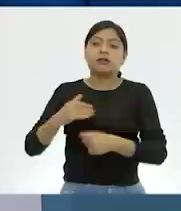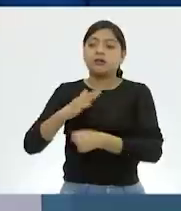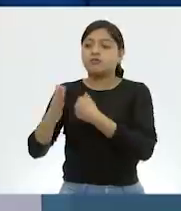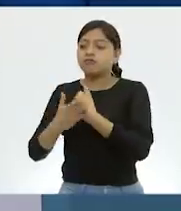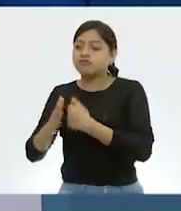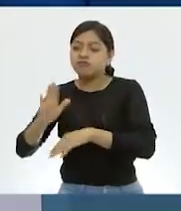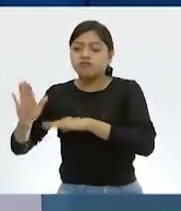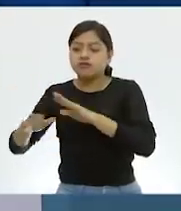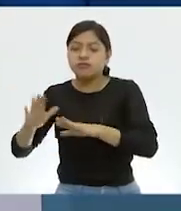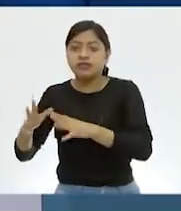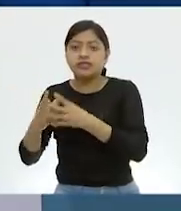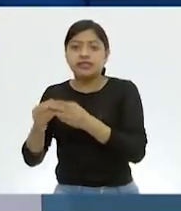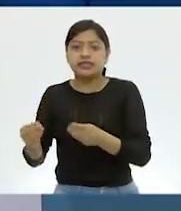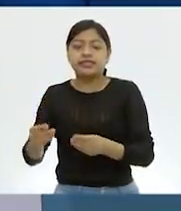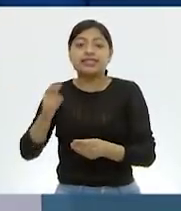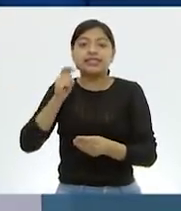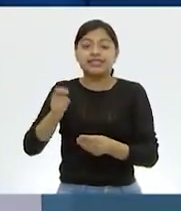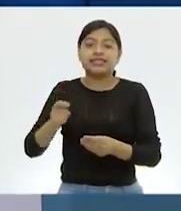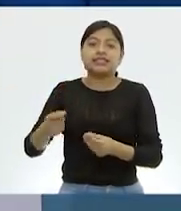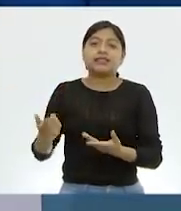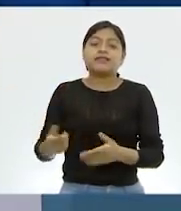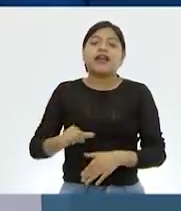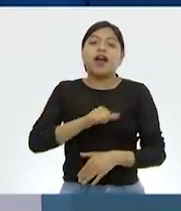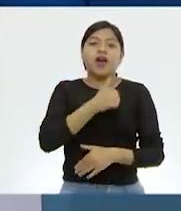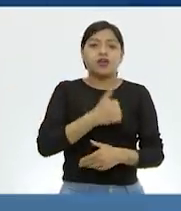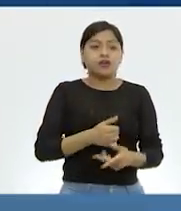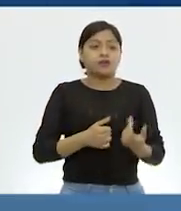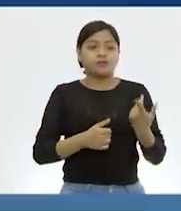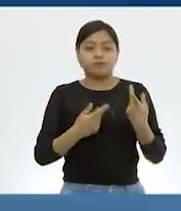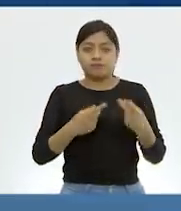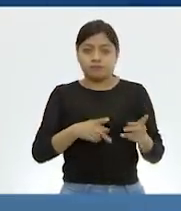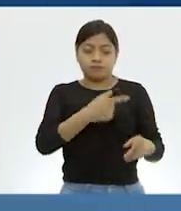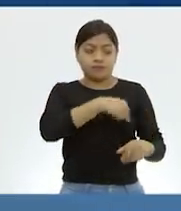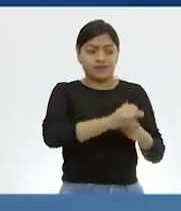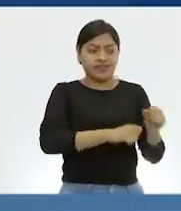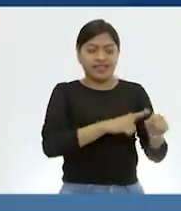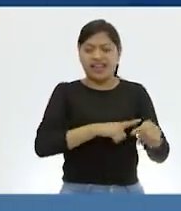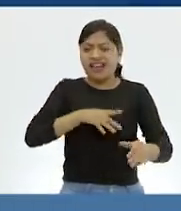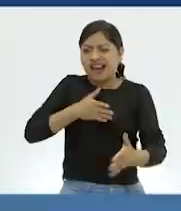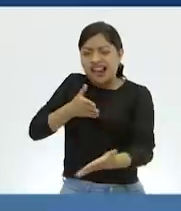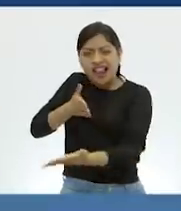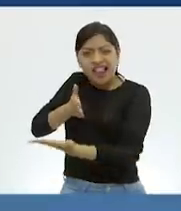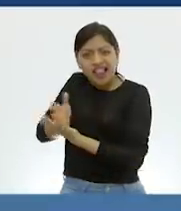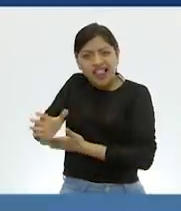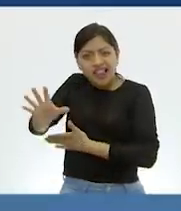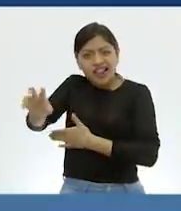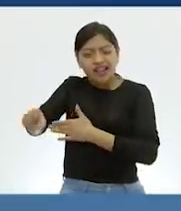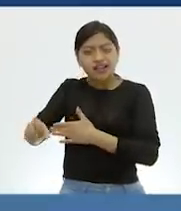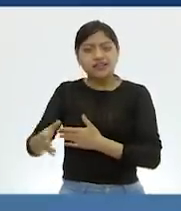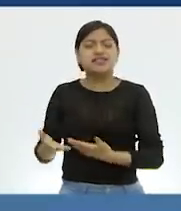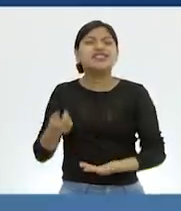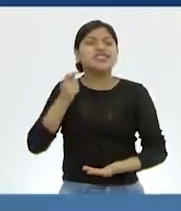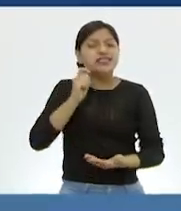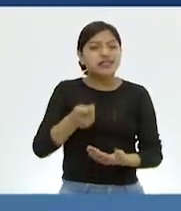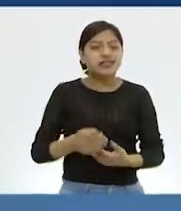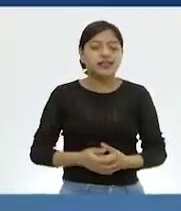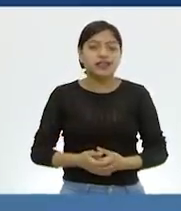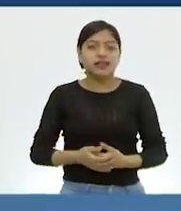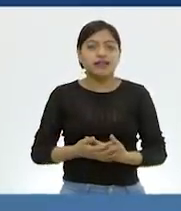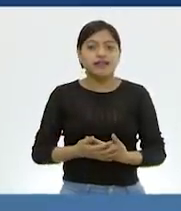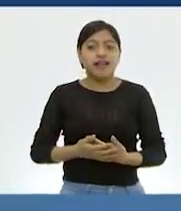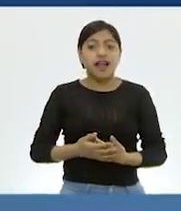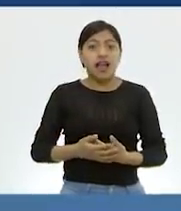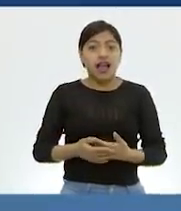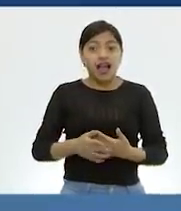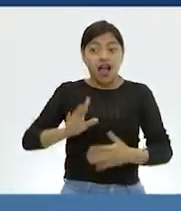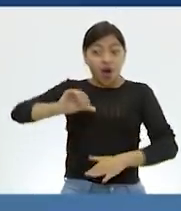sería una tercer causa de la extinción de especies. ¿Especies invasoras? O sea que ¿atacan a